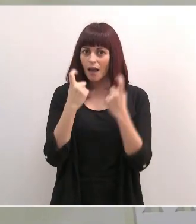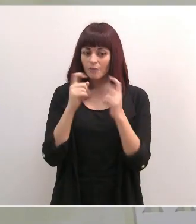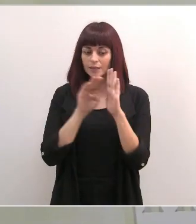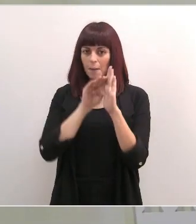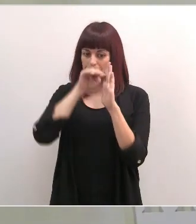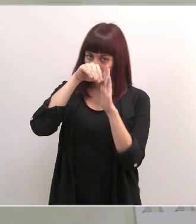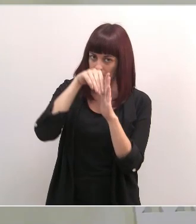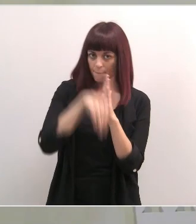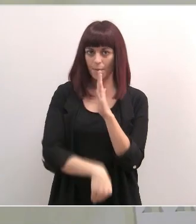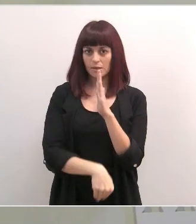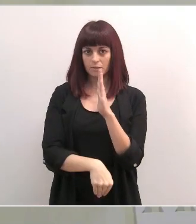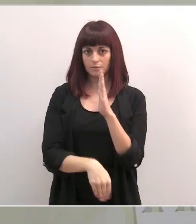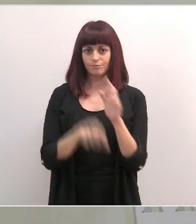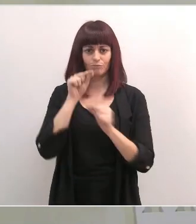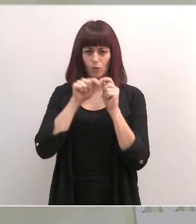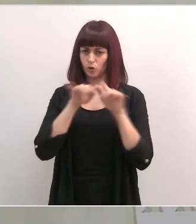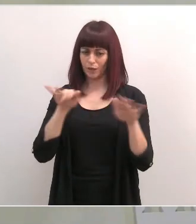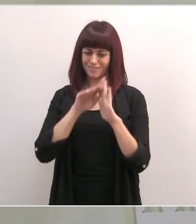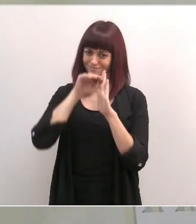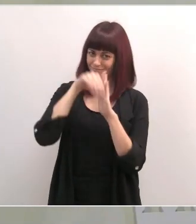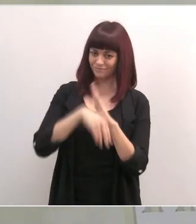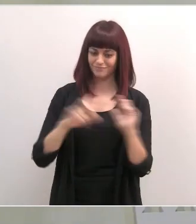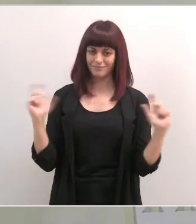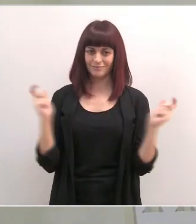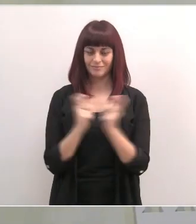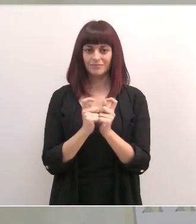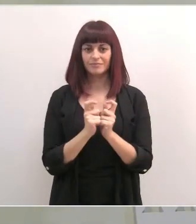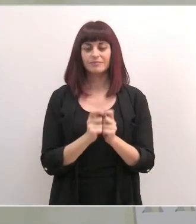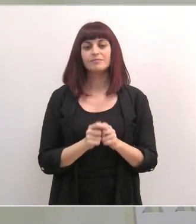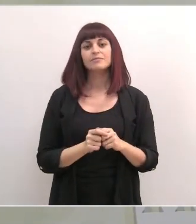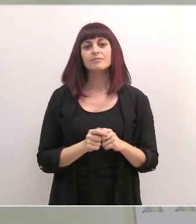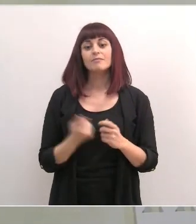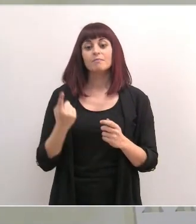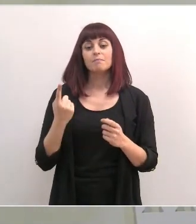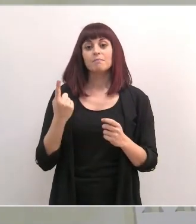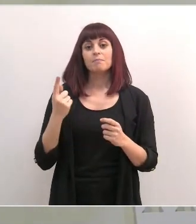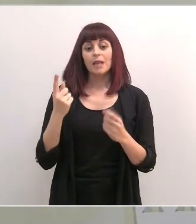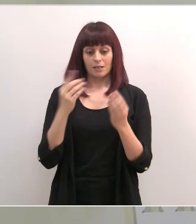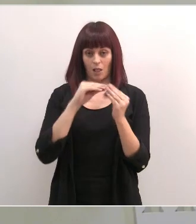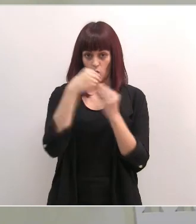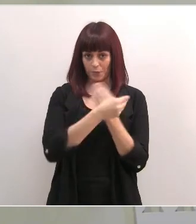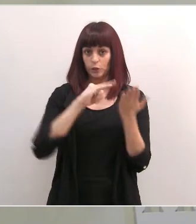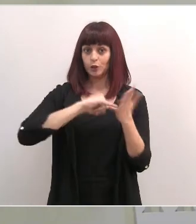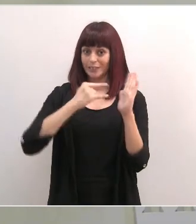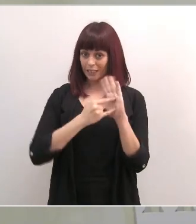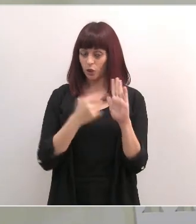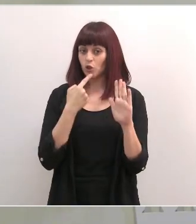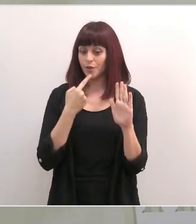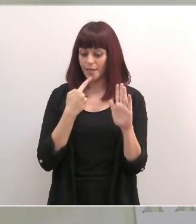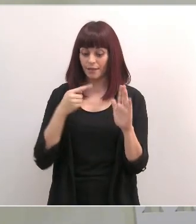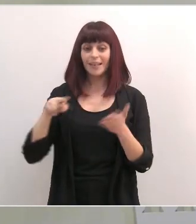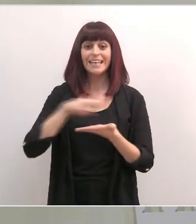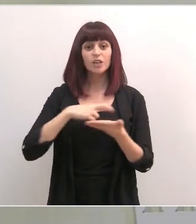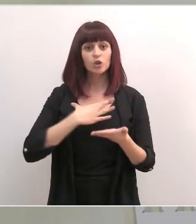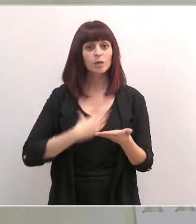descenso pronunciado de la curva de contagios. Vistas las cifras regionales y en función de lo establecido por el documento técnico, la región de